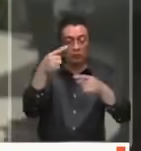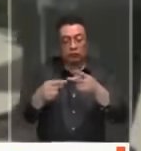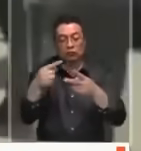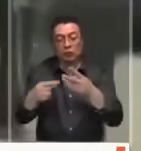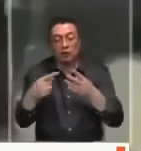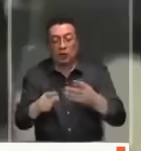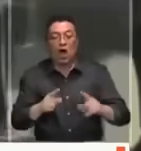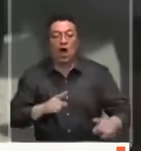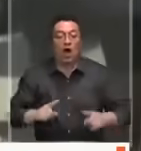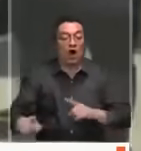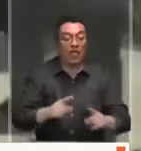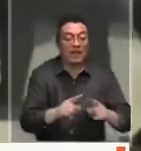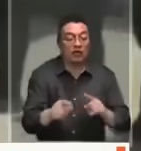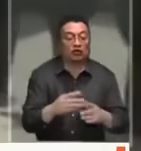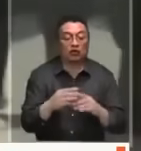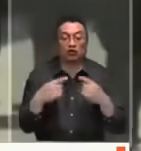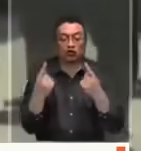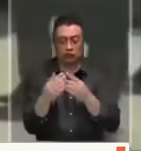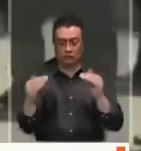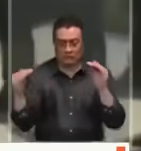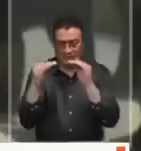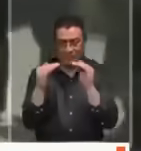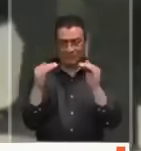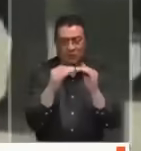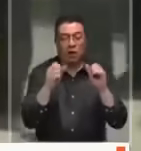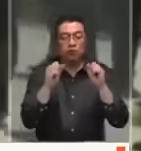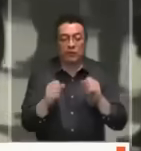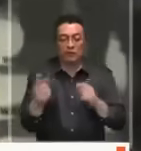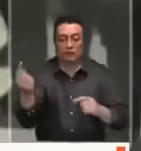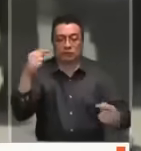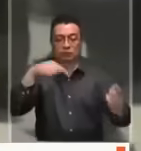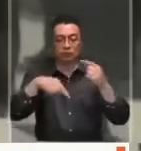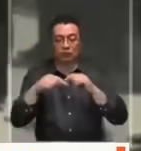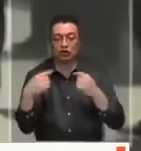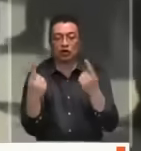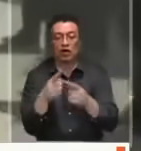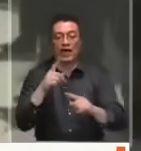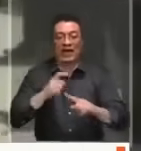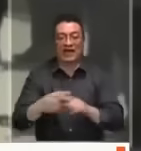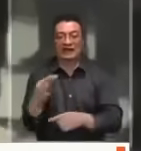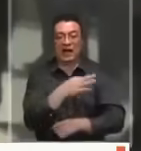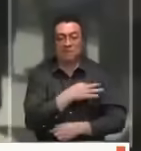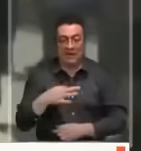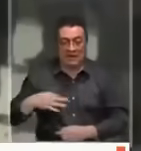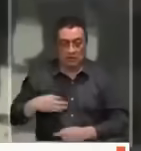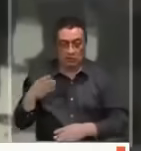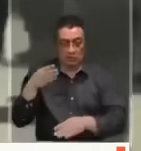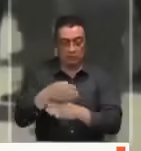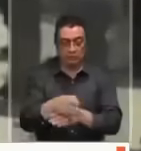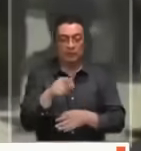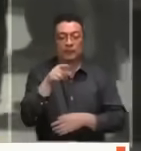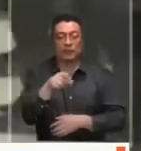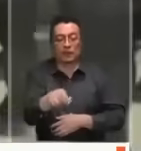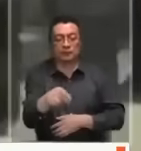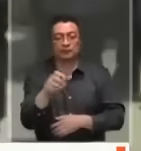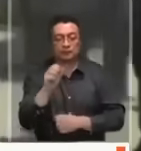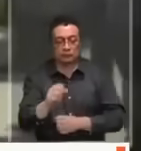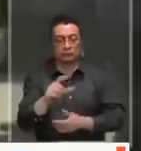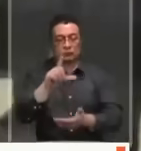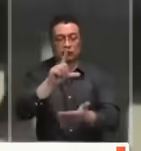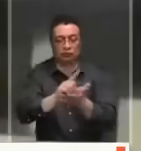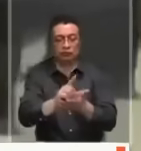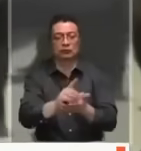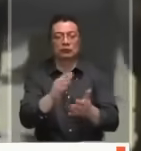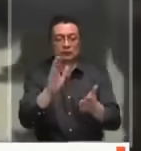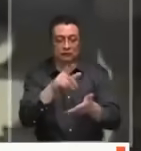las coordinaciones para que todo calce, para que puedan llegar todos sus exministros y colaboradores, por ejemplo, al mismo lugar y pueda desarrollarse la ceremonia